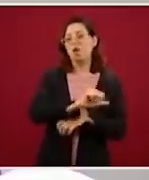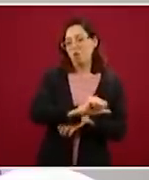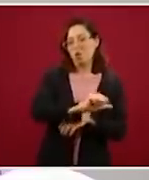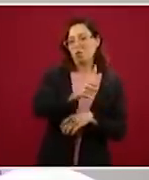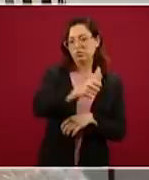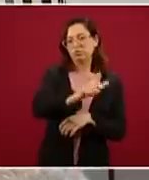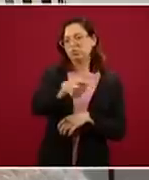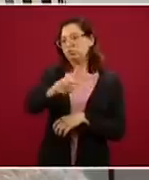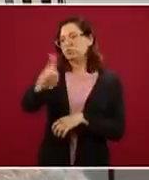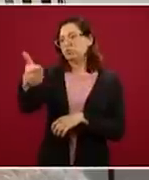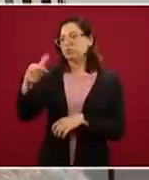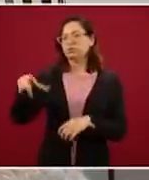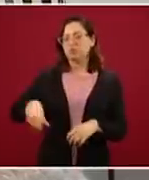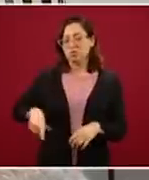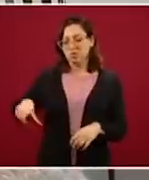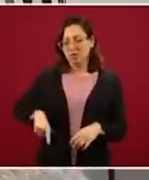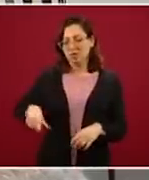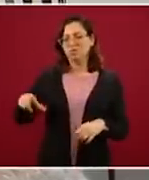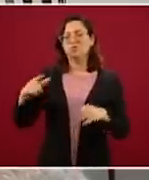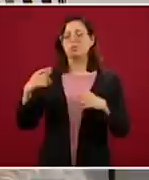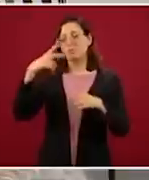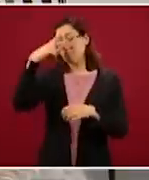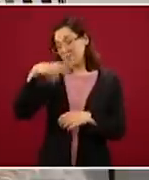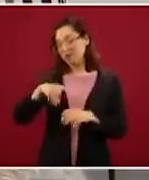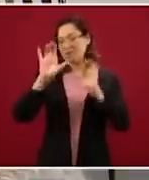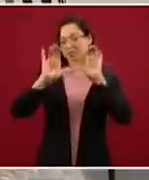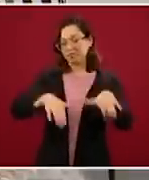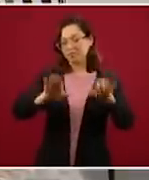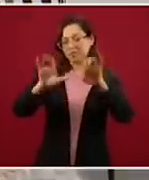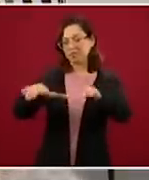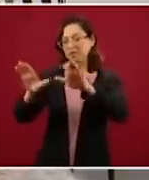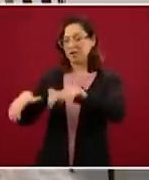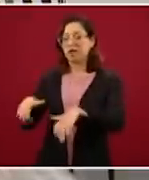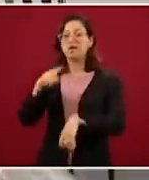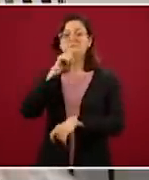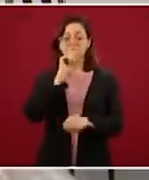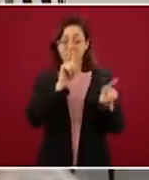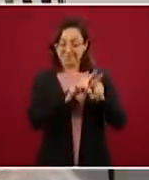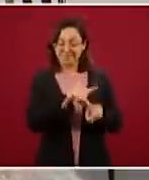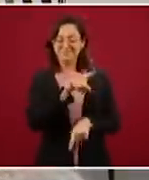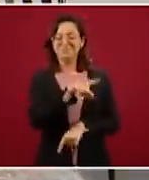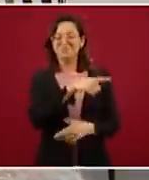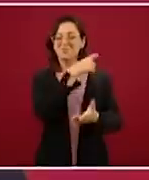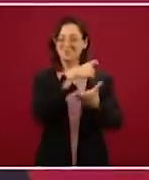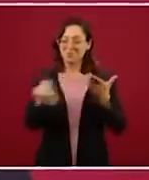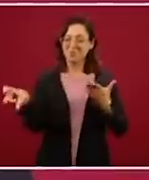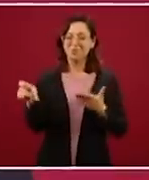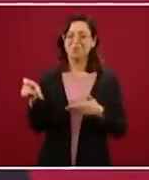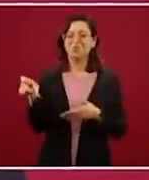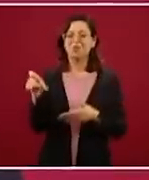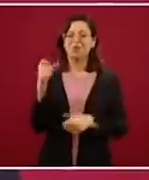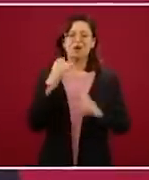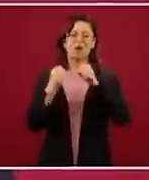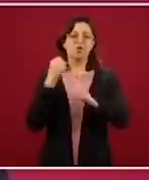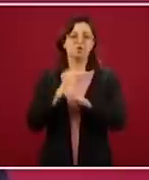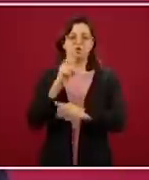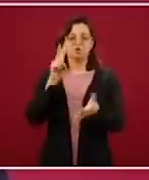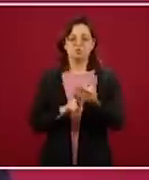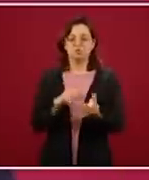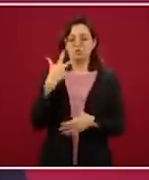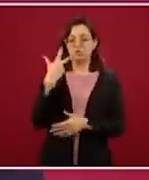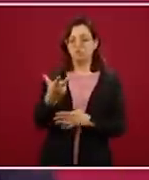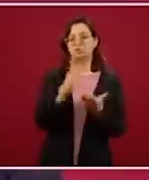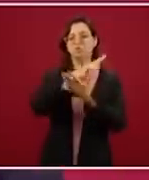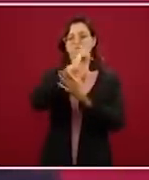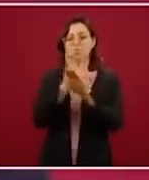instancias del Estado mexicano, que él, como secretario de Seguridad Pública, había adquirido en el año 2008 un